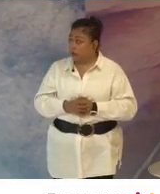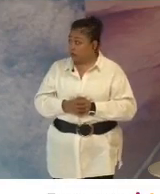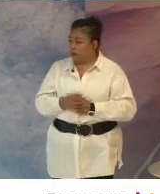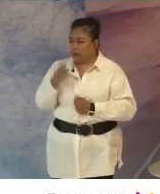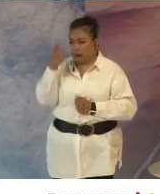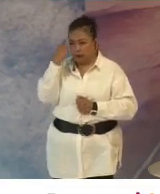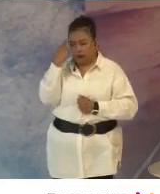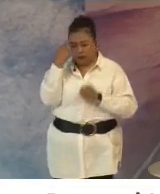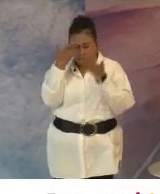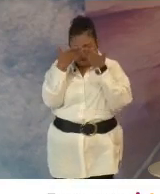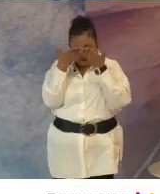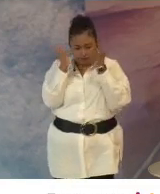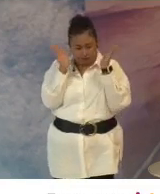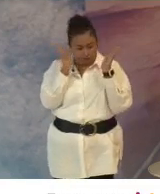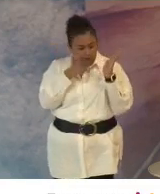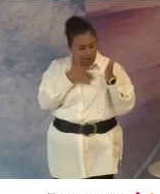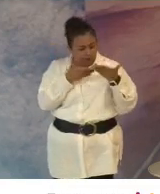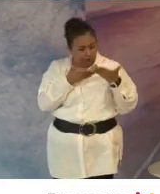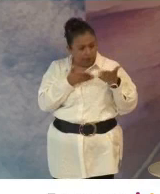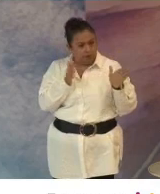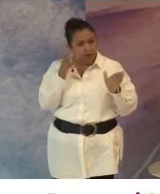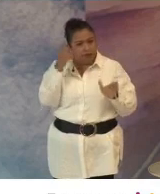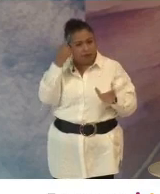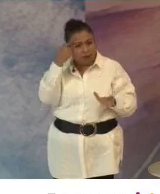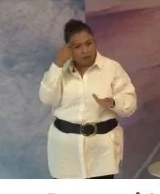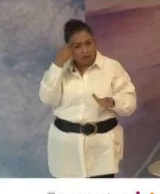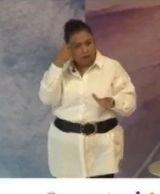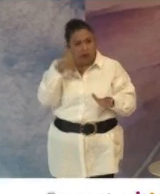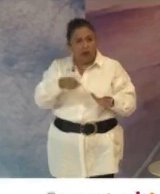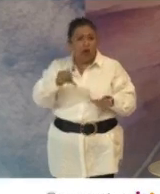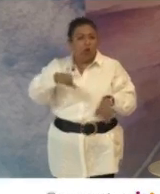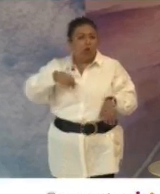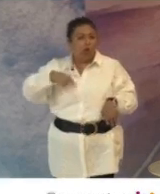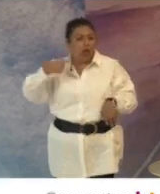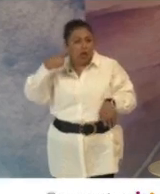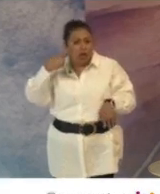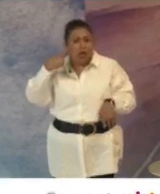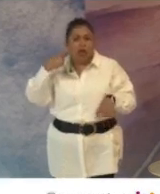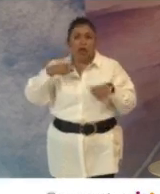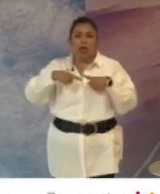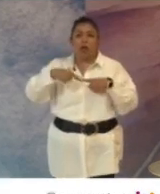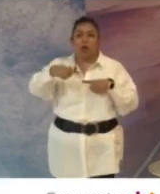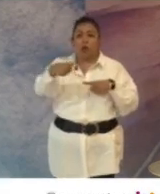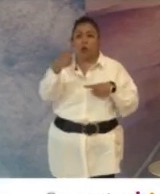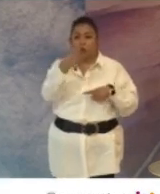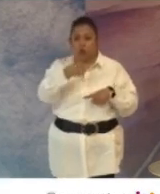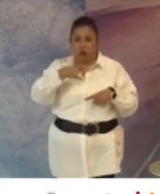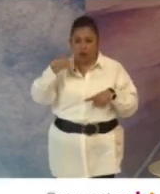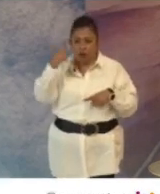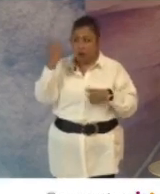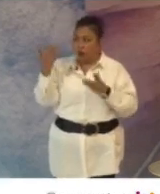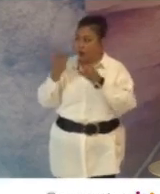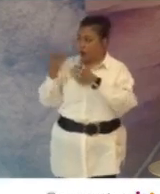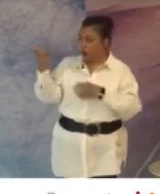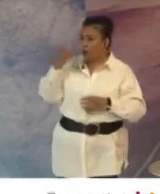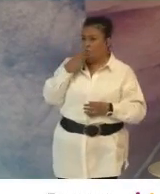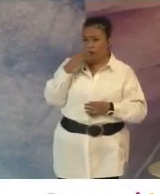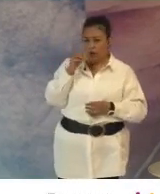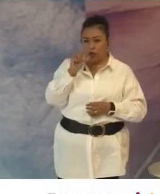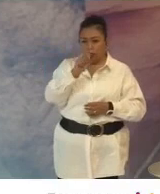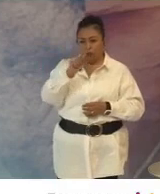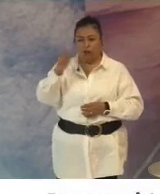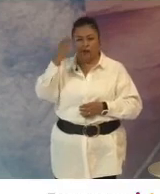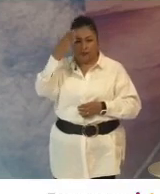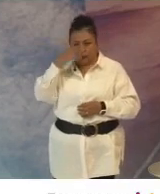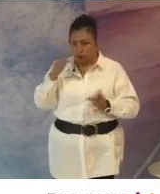su mente y su corazón para lo que hoy vamos a escuchar durante la siguiente hora con Otto. Estoy segura